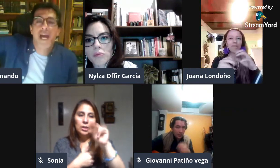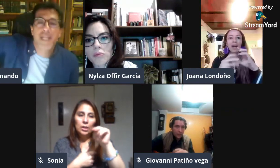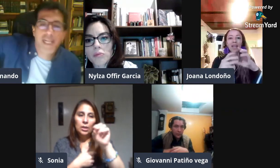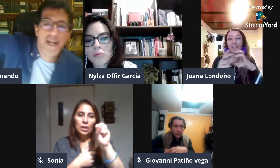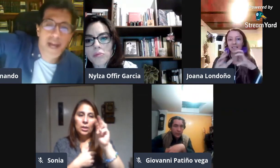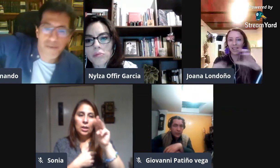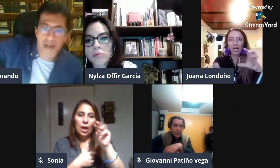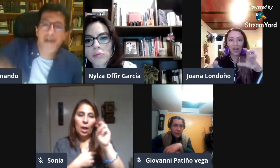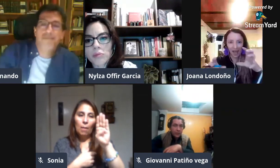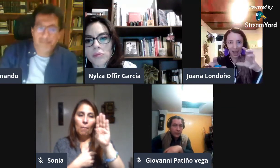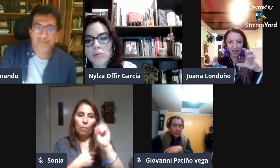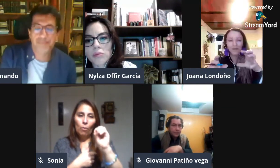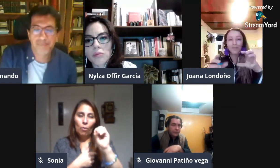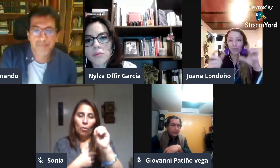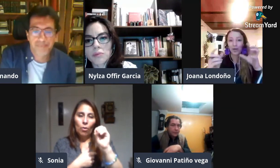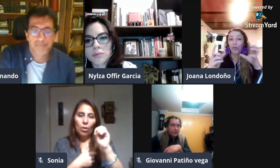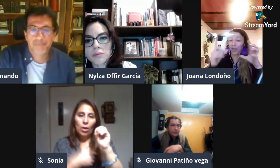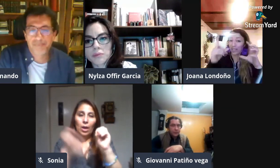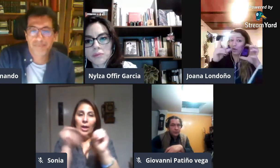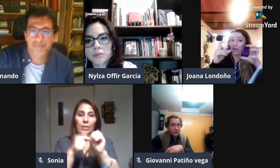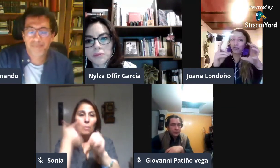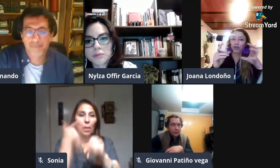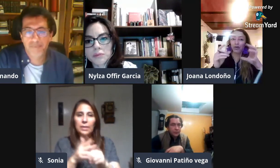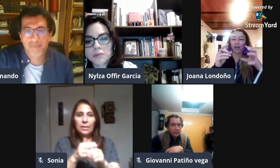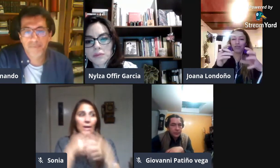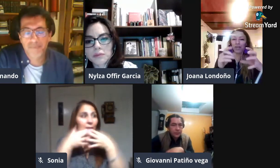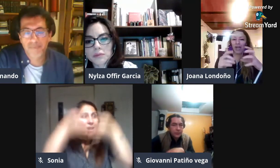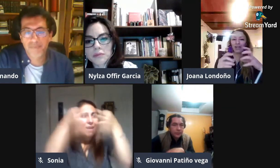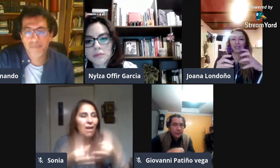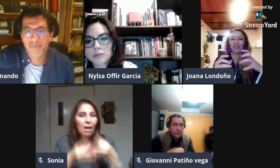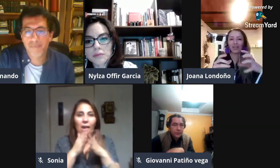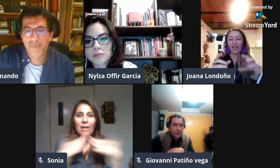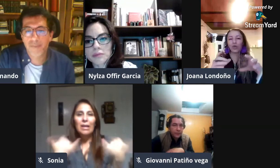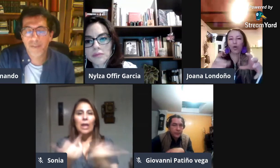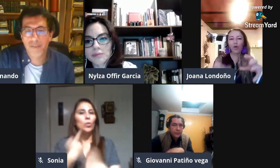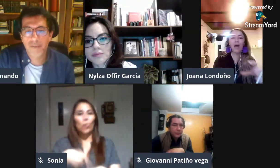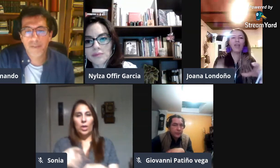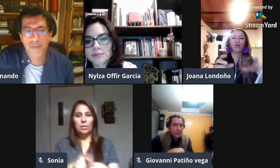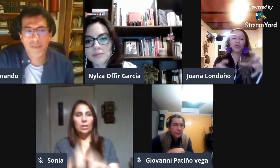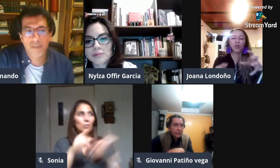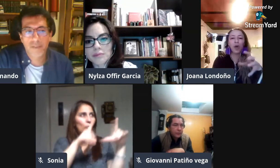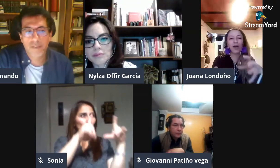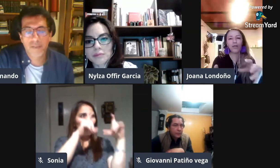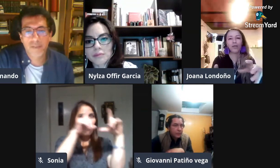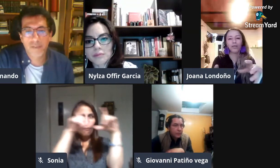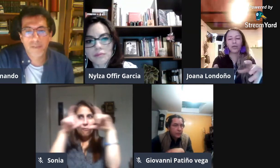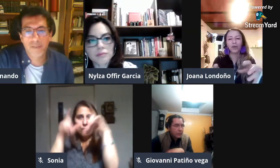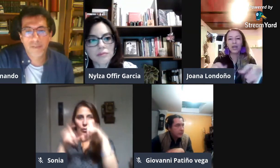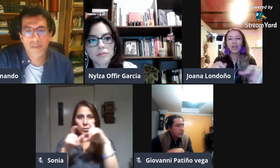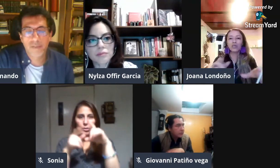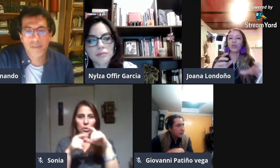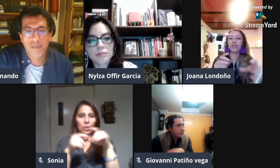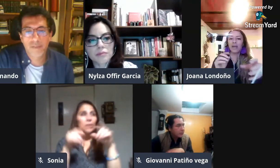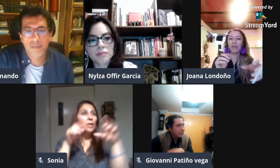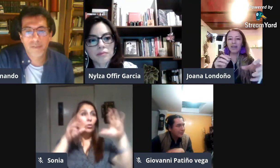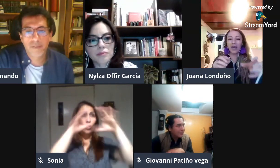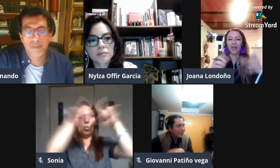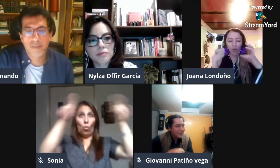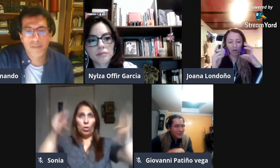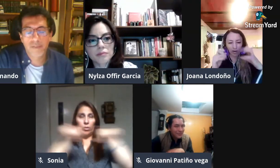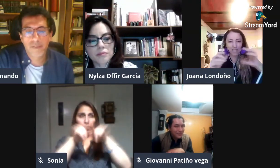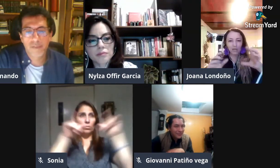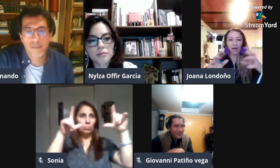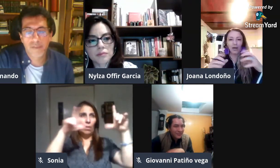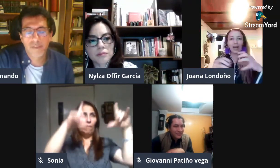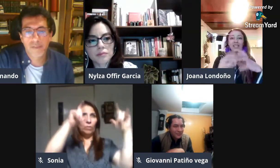parece tan o irreal porque son las fotografías que él toma de los cuadros y supuestamente